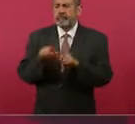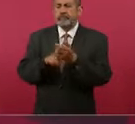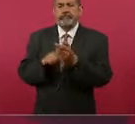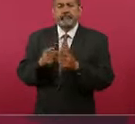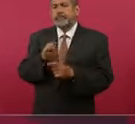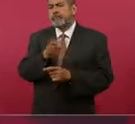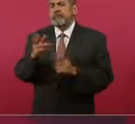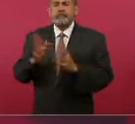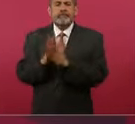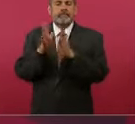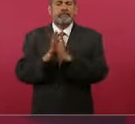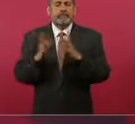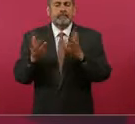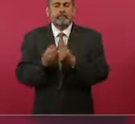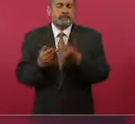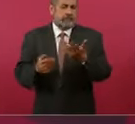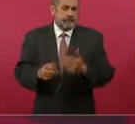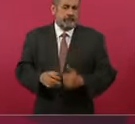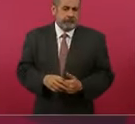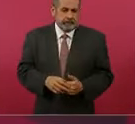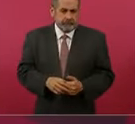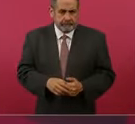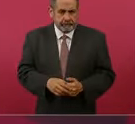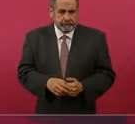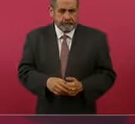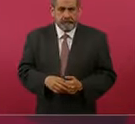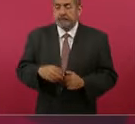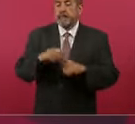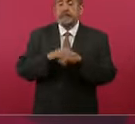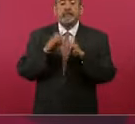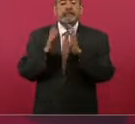participando. No vayan a salir